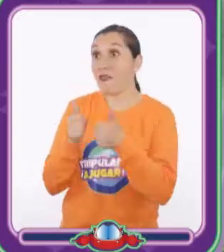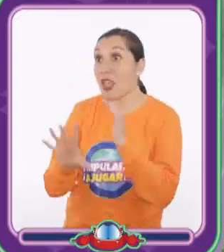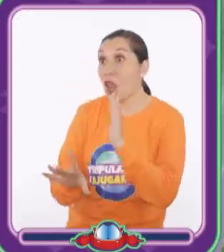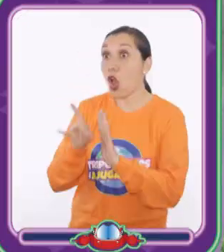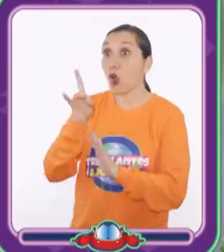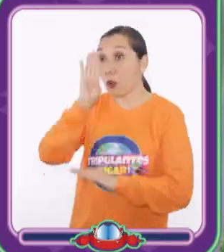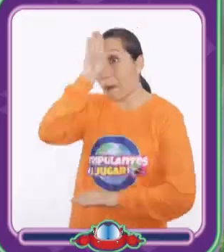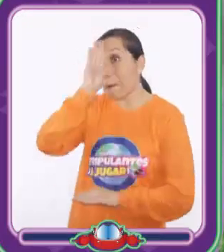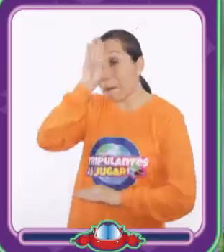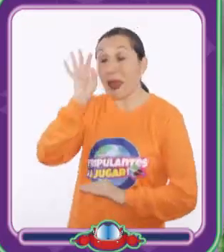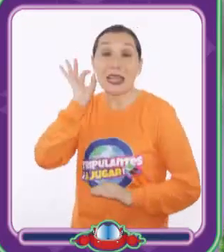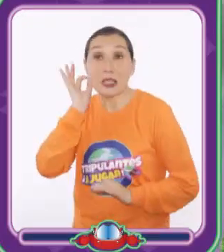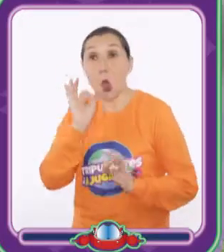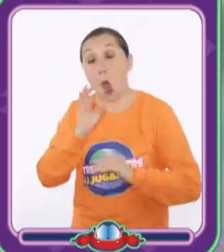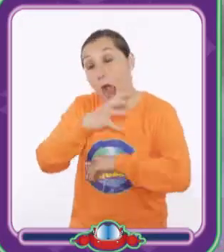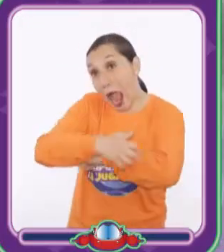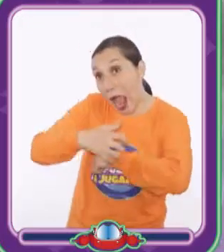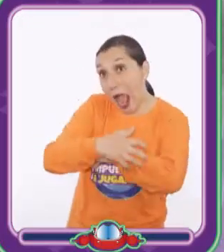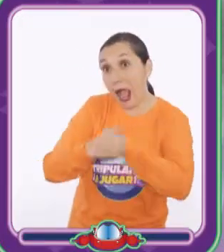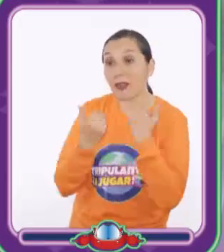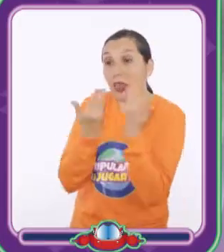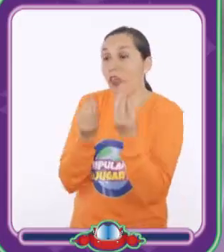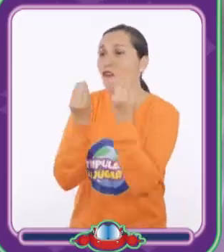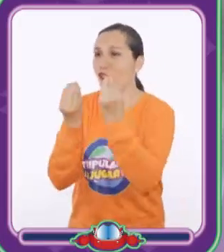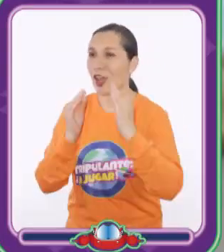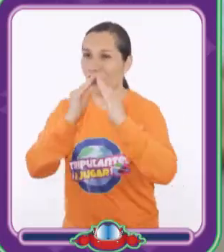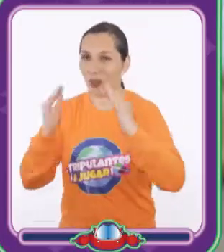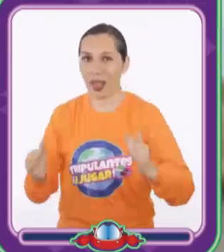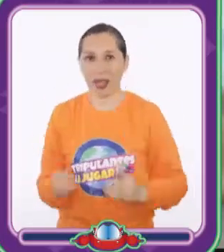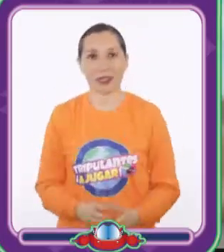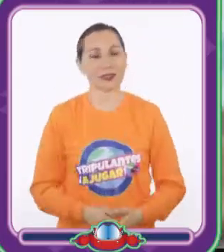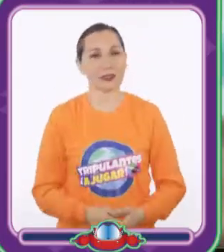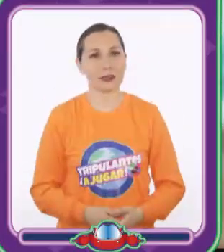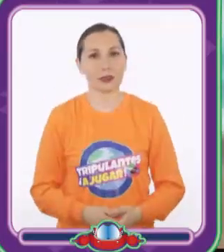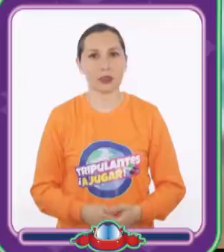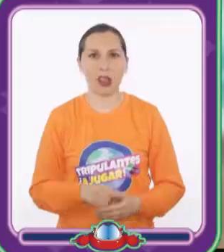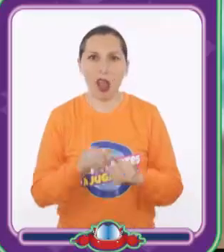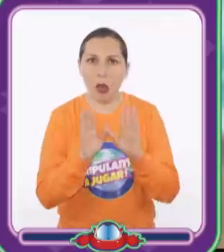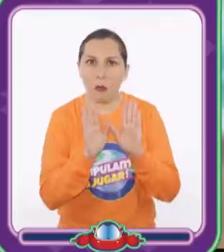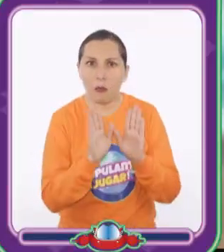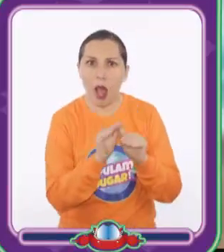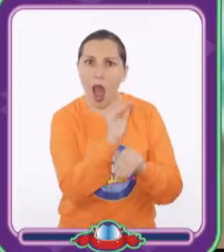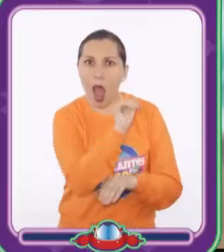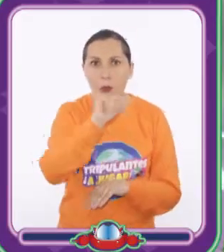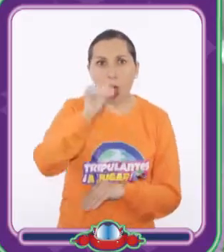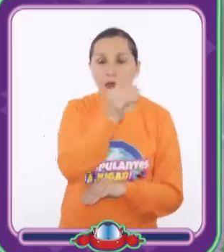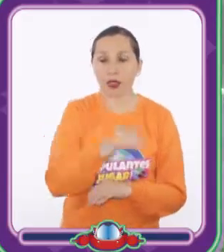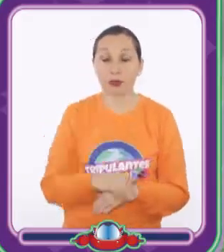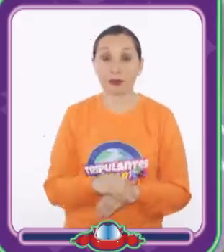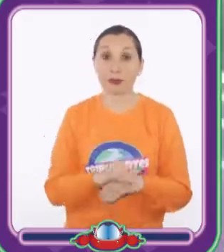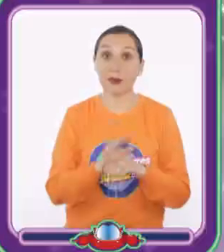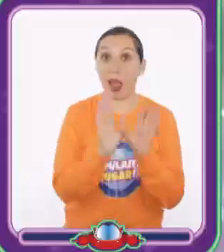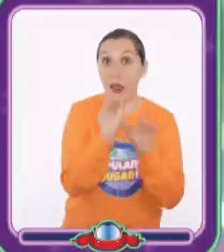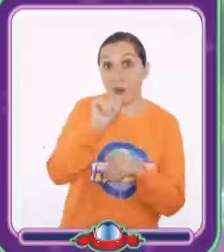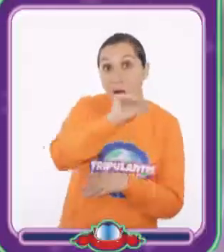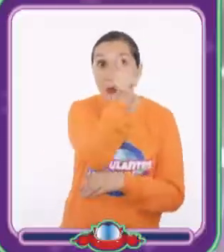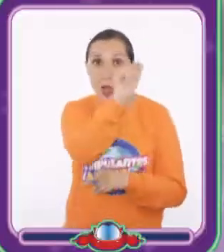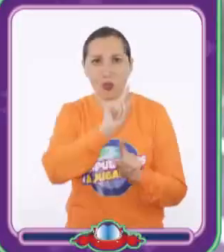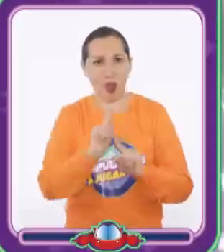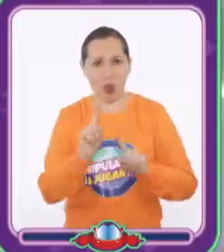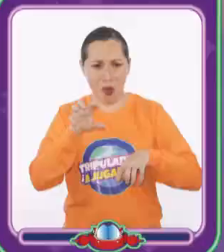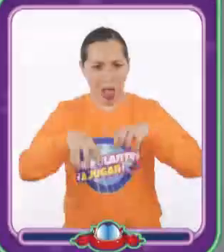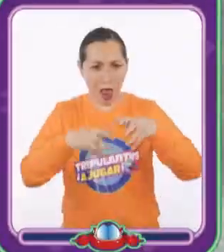haber encontrado una perrita o una gatita y le va a dar un buen hogar. ¿Una mariposa? ¡Las mariposas no